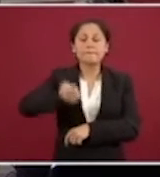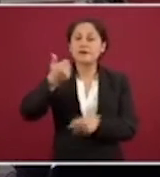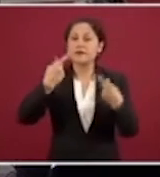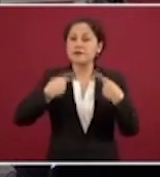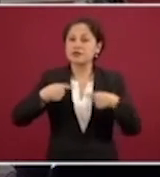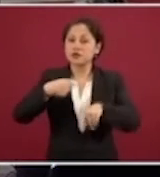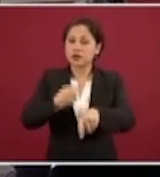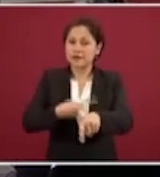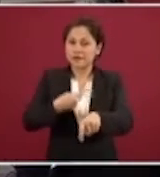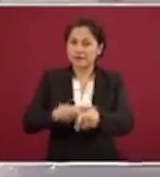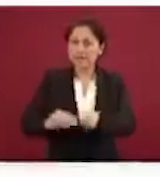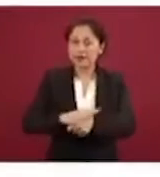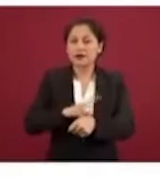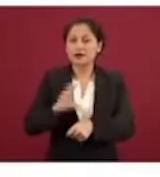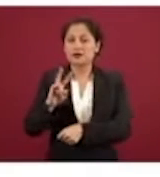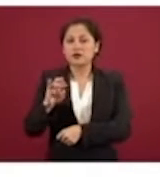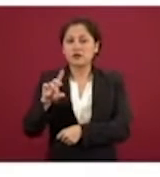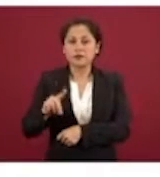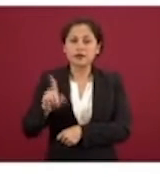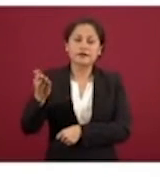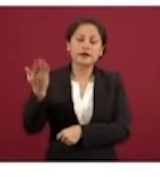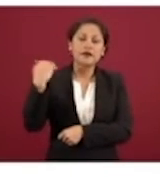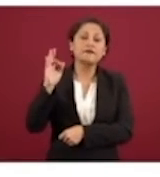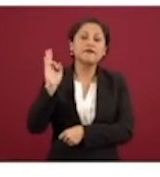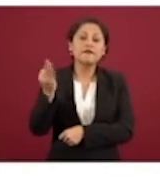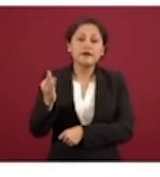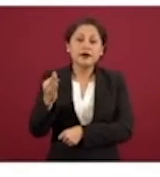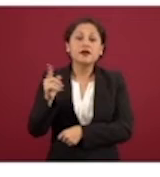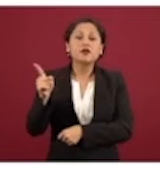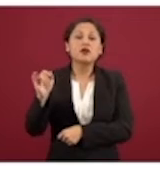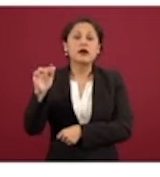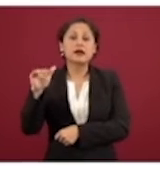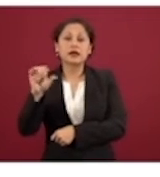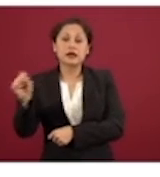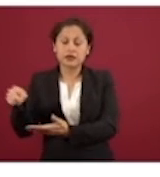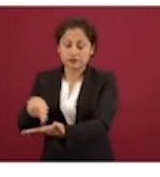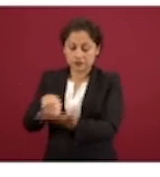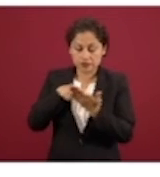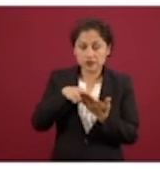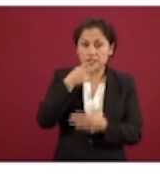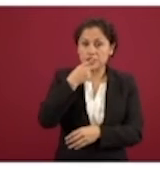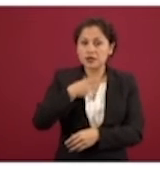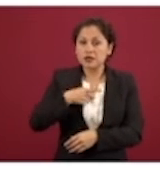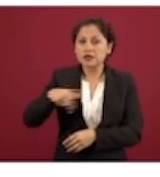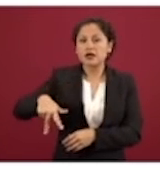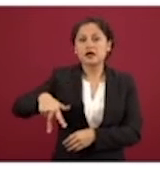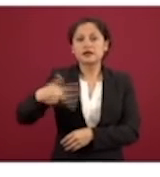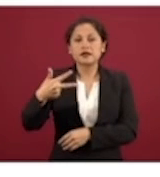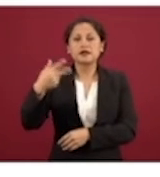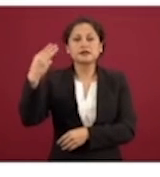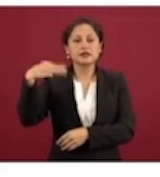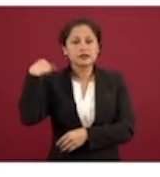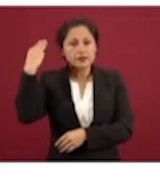comportamiento según los datos del instituto mexicano del seguro social es a partir del 13 de marzo que empezamos